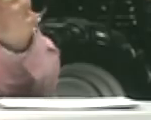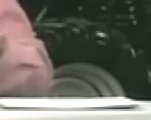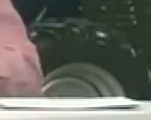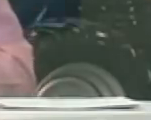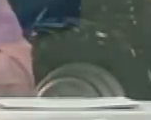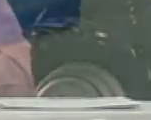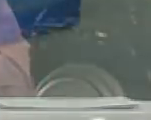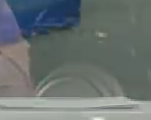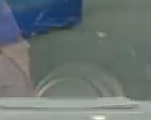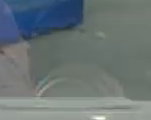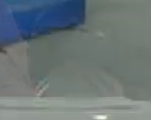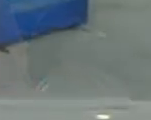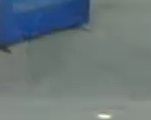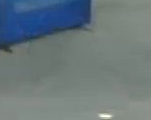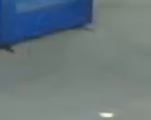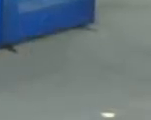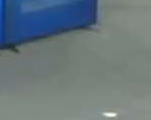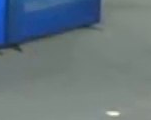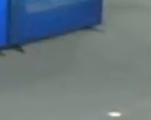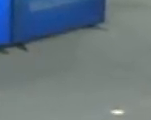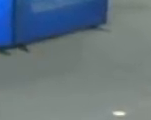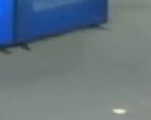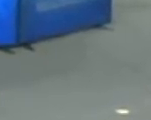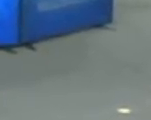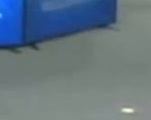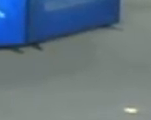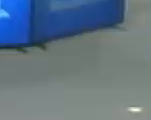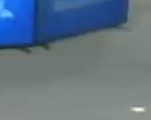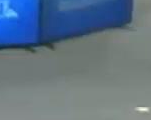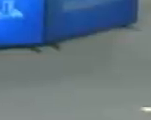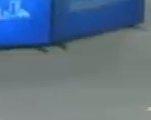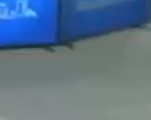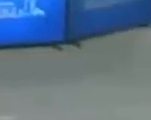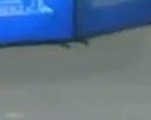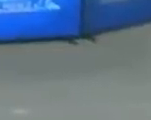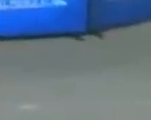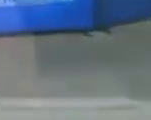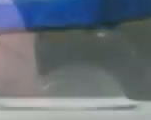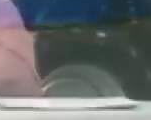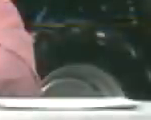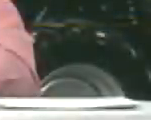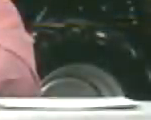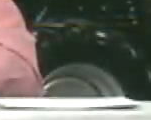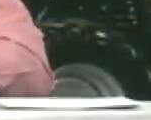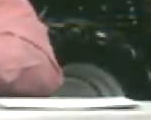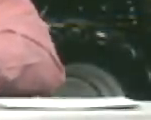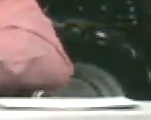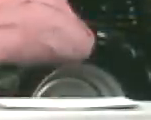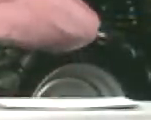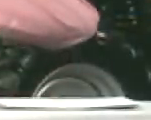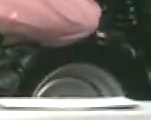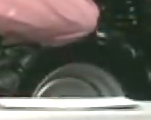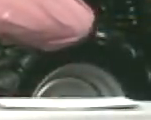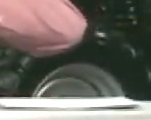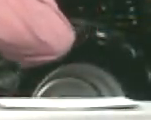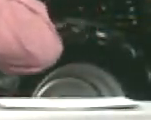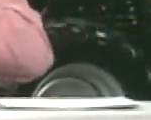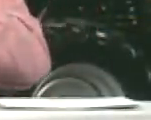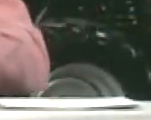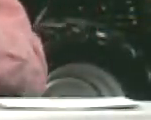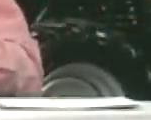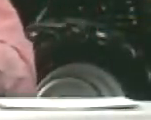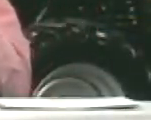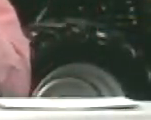total de las finanzas mundiales, de el desorden,